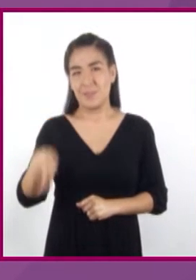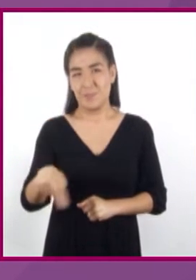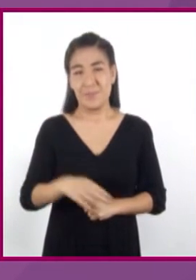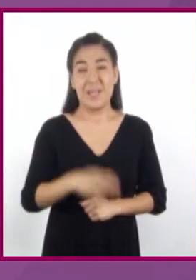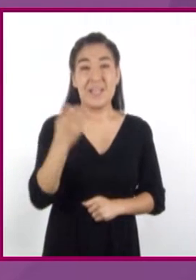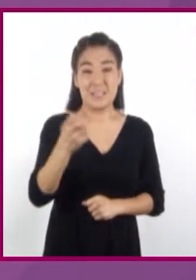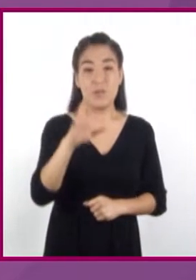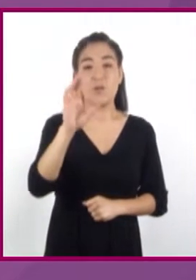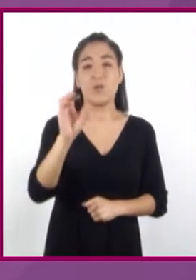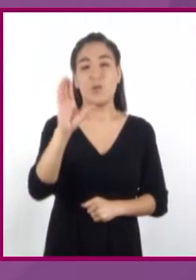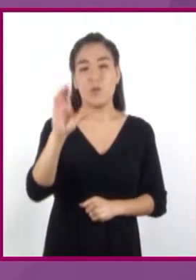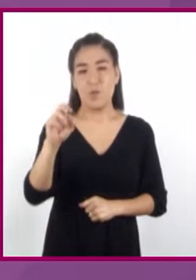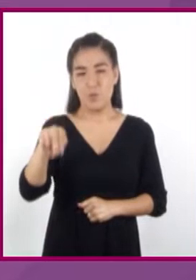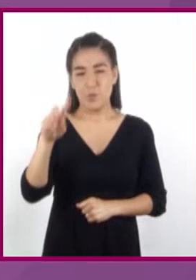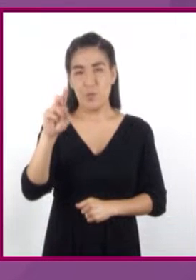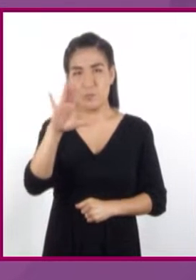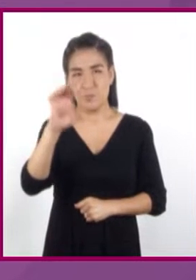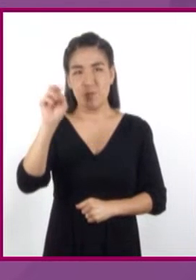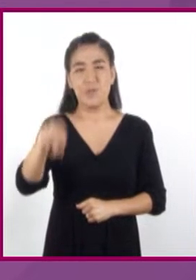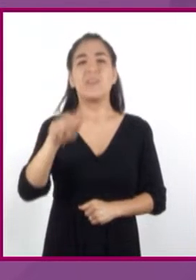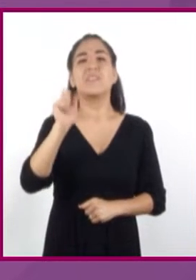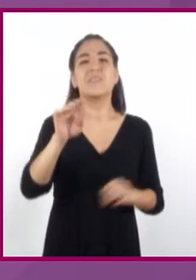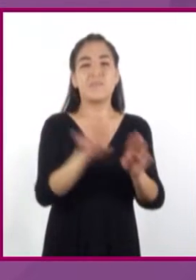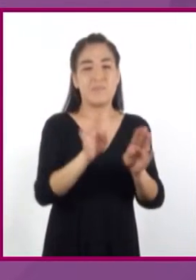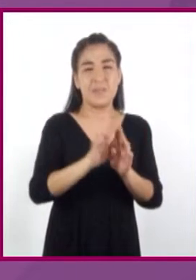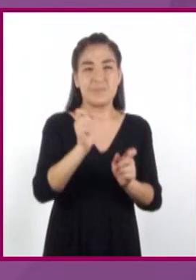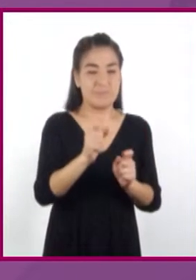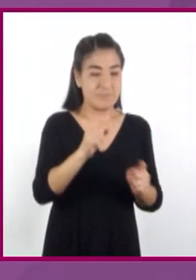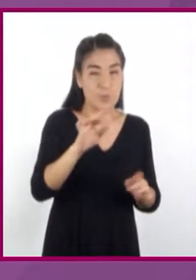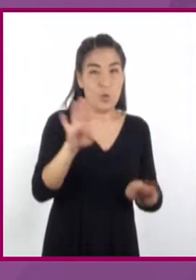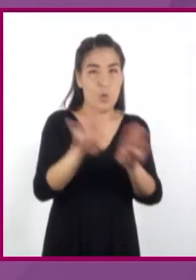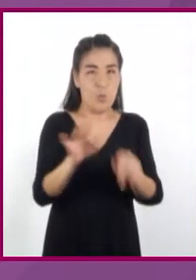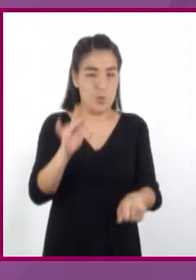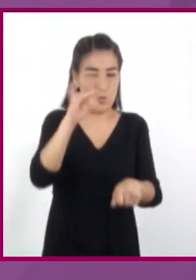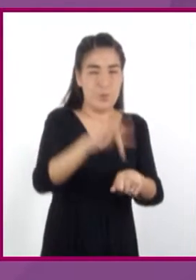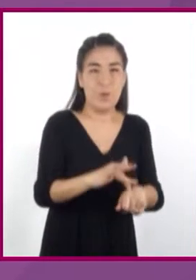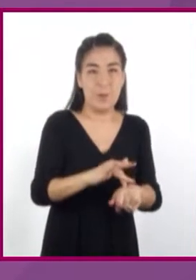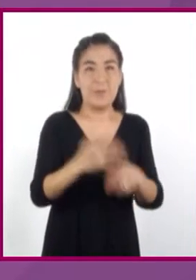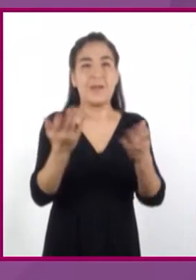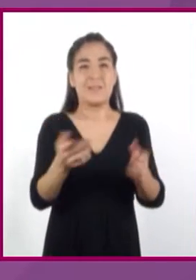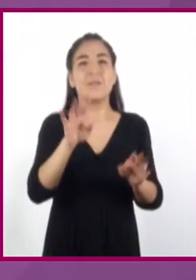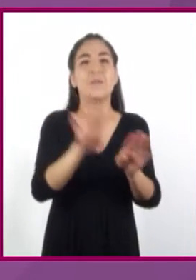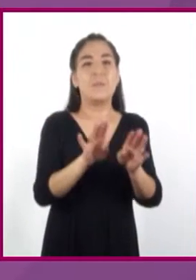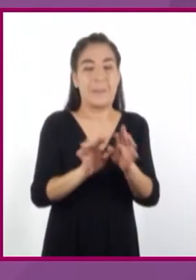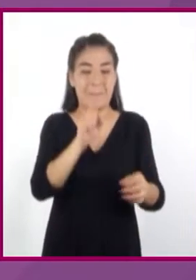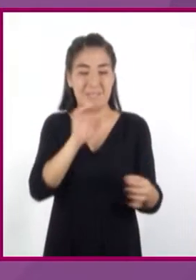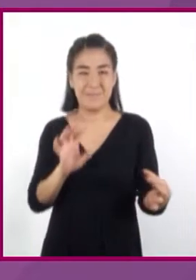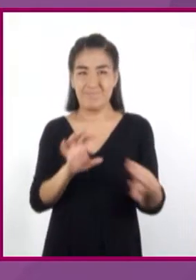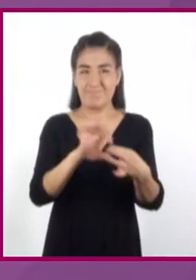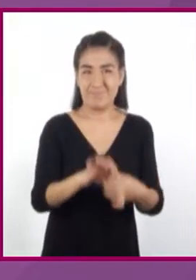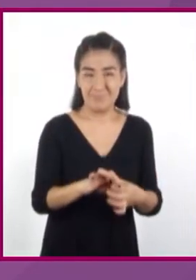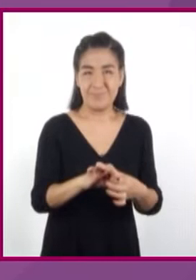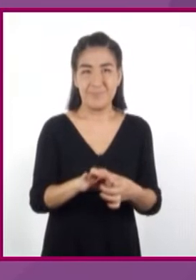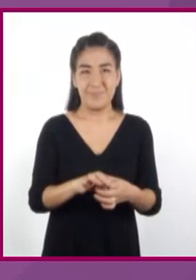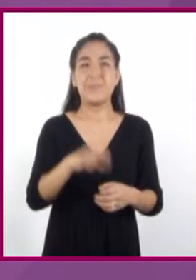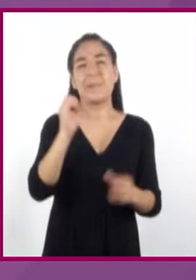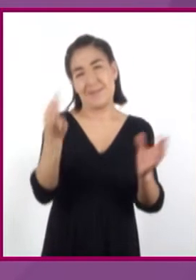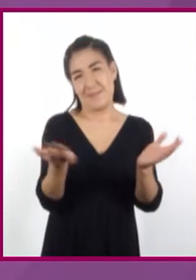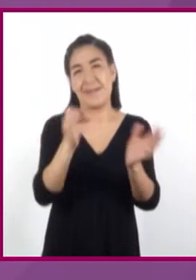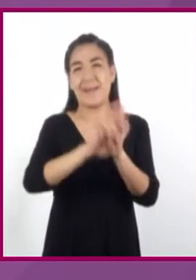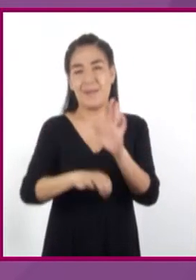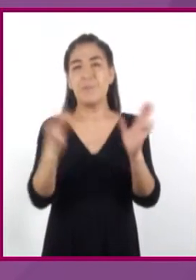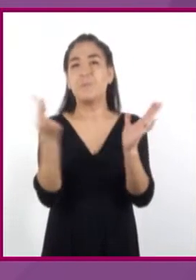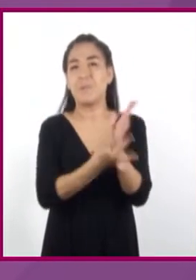conducción implica la transferencia de energía térmica de un objeto a otro, siempre y cuando estén en contacto. Los metales, por